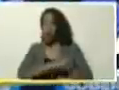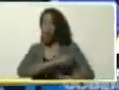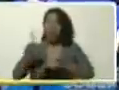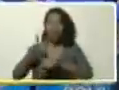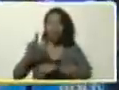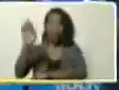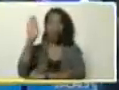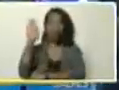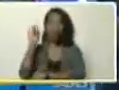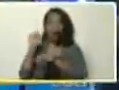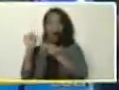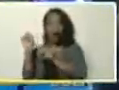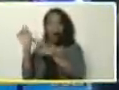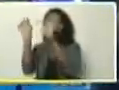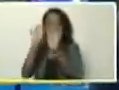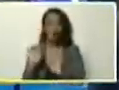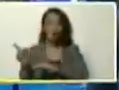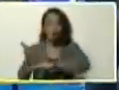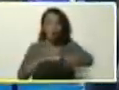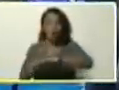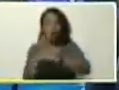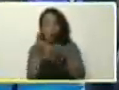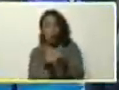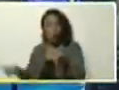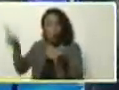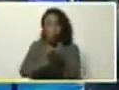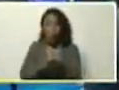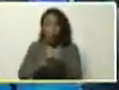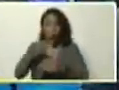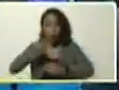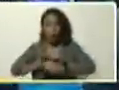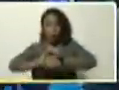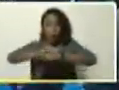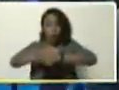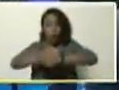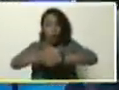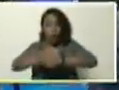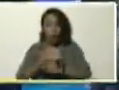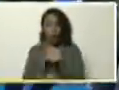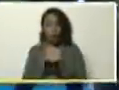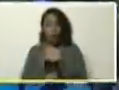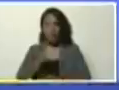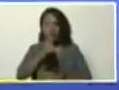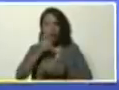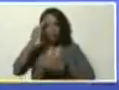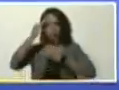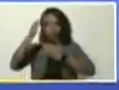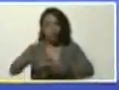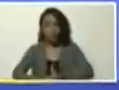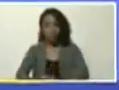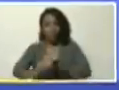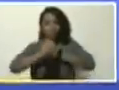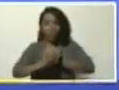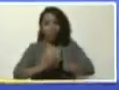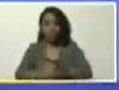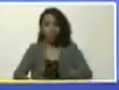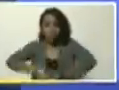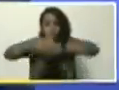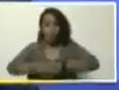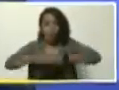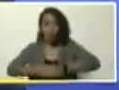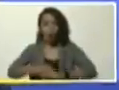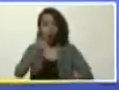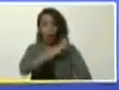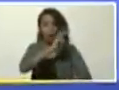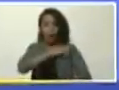esta manera el gobernador reelecto Héctor Rodríguez Castro, quien saluda con un apretón de manos al jefe